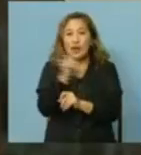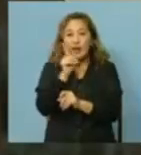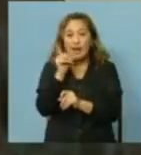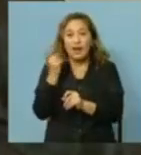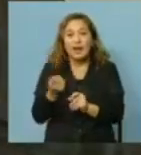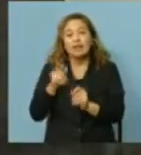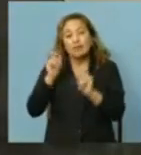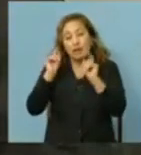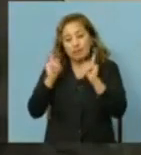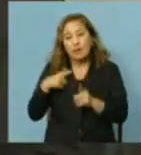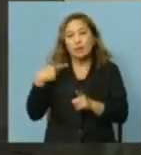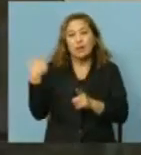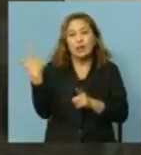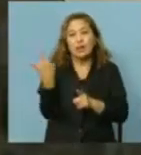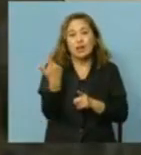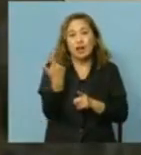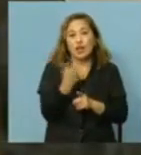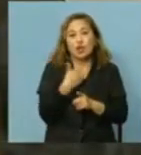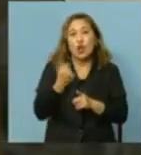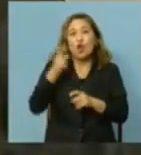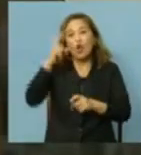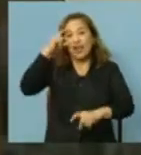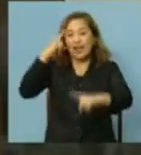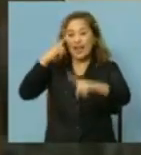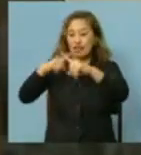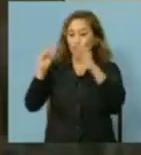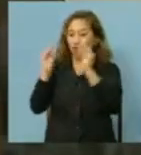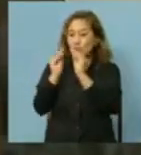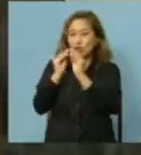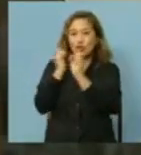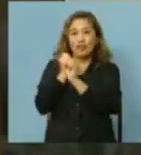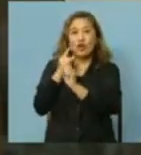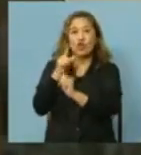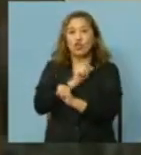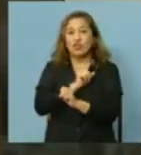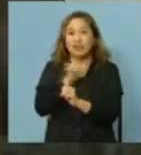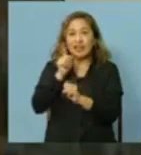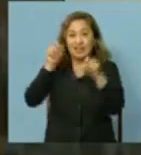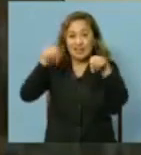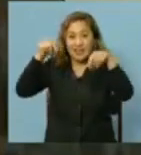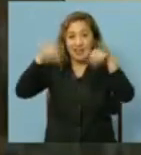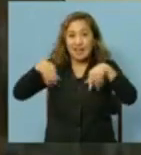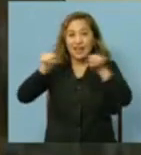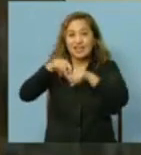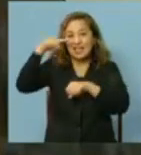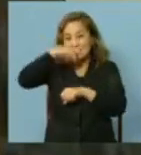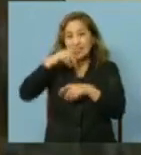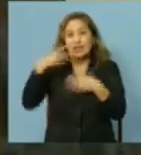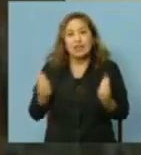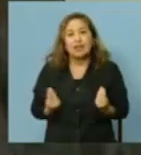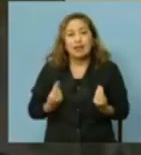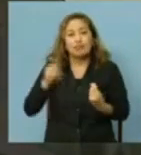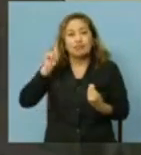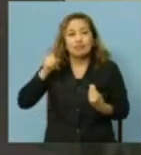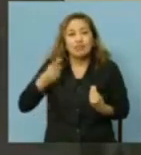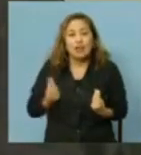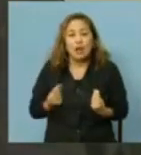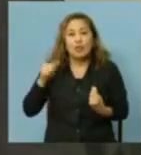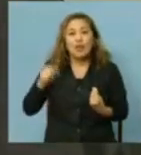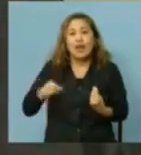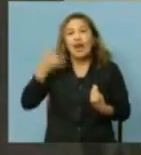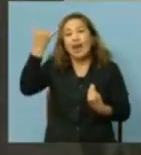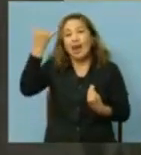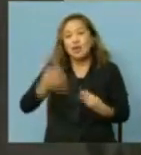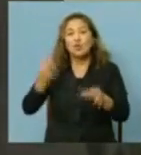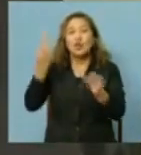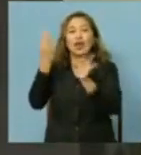Y también para nosotros como ex compañeros de trabajo y también como empresa, porque en este caso hay